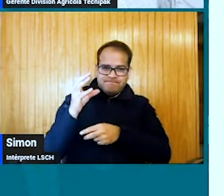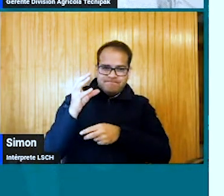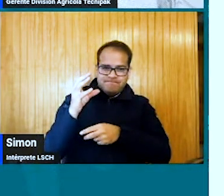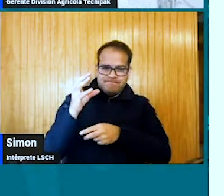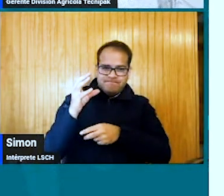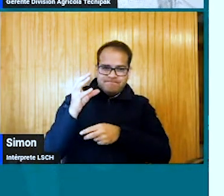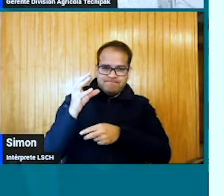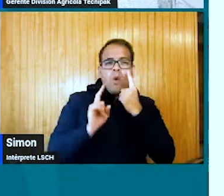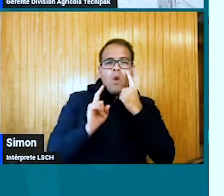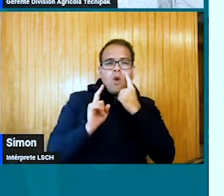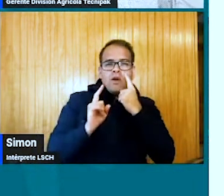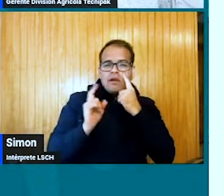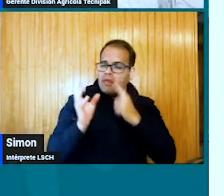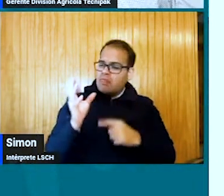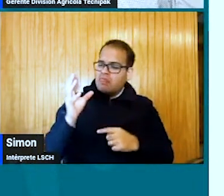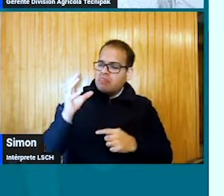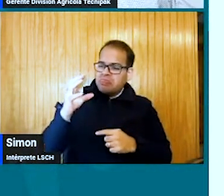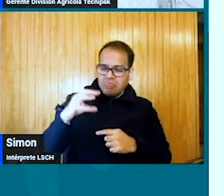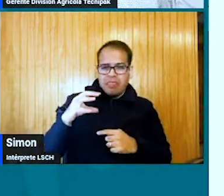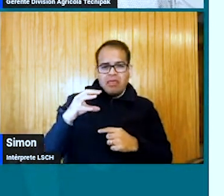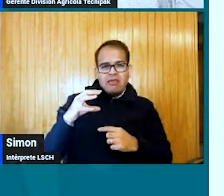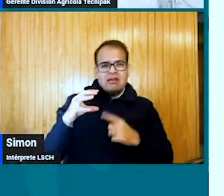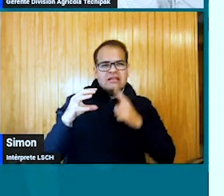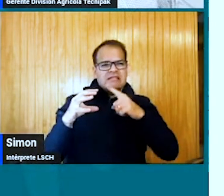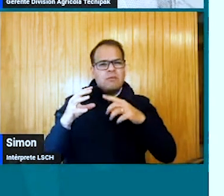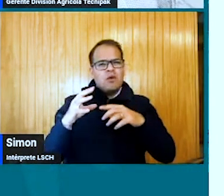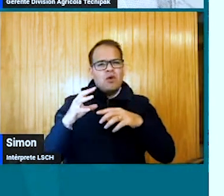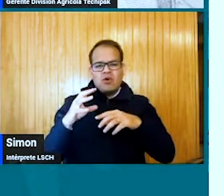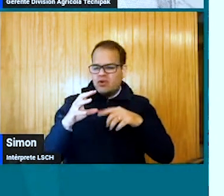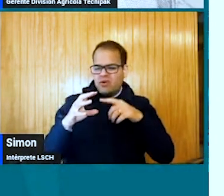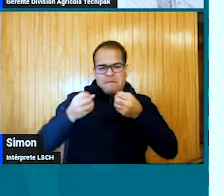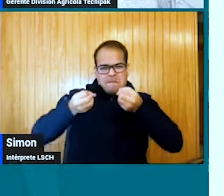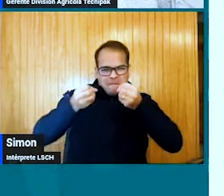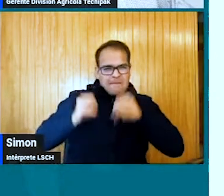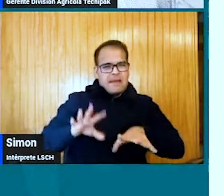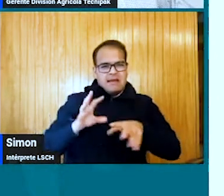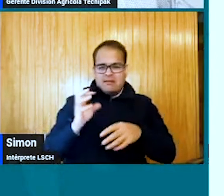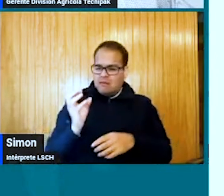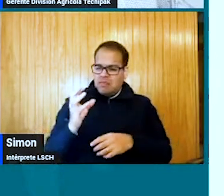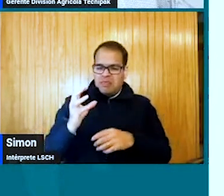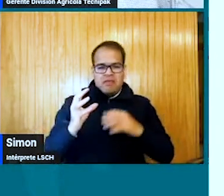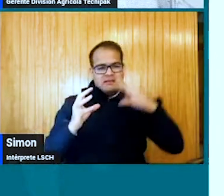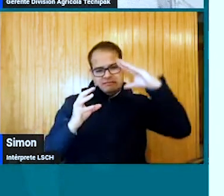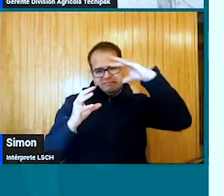como tal. Un poco ahí es cuando hoy me quemé por la helada, cuando nos congelamos.